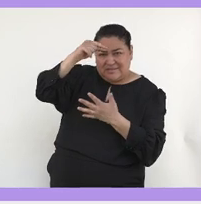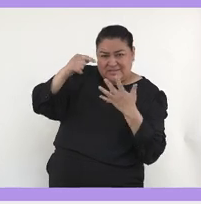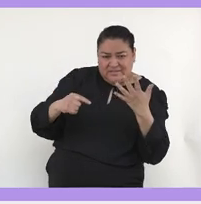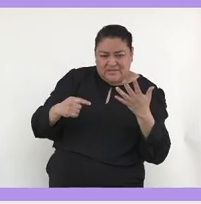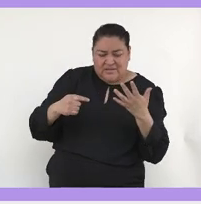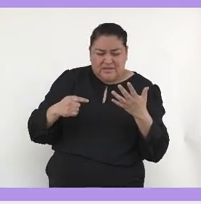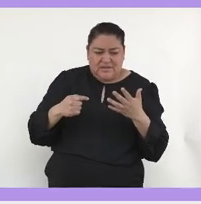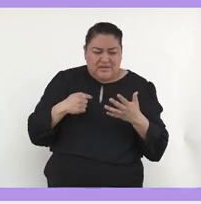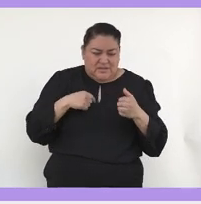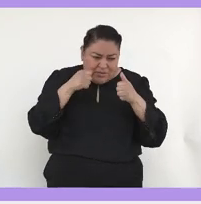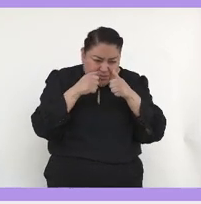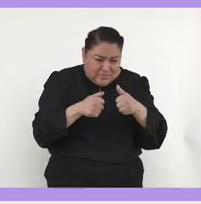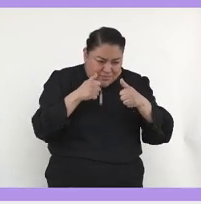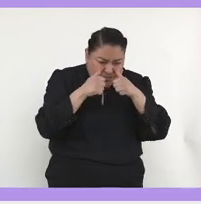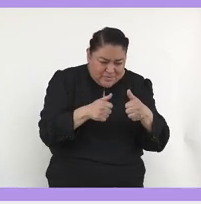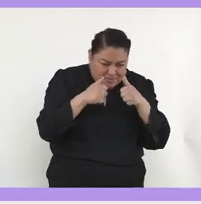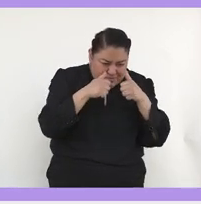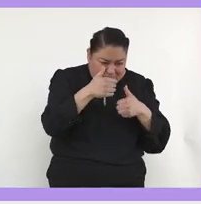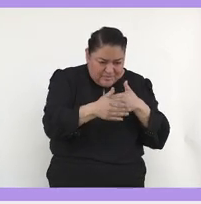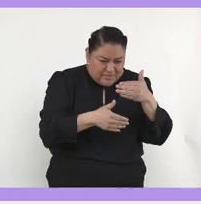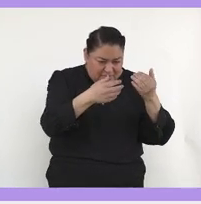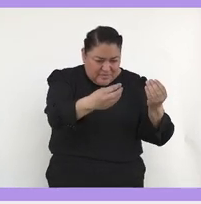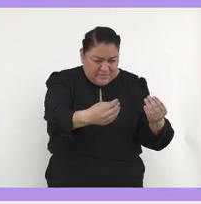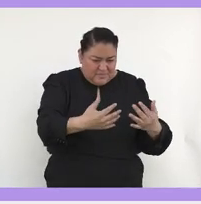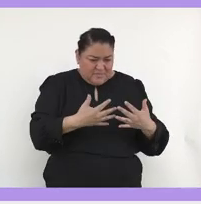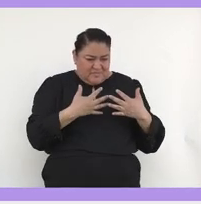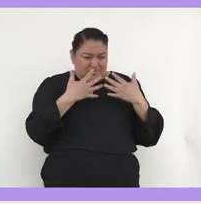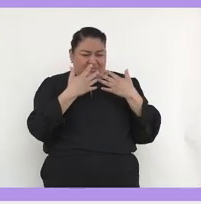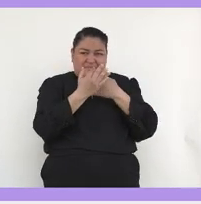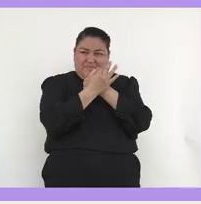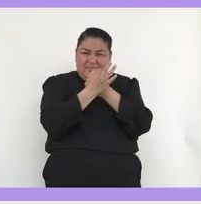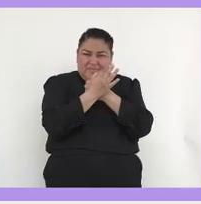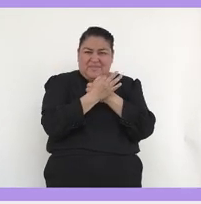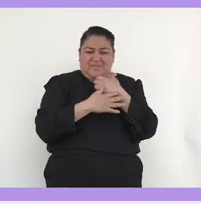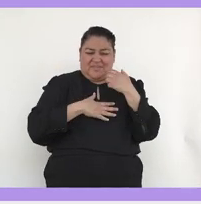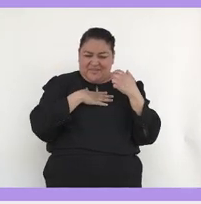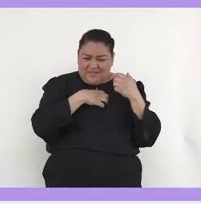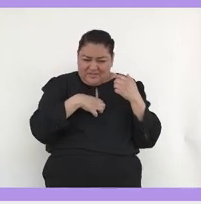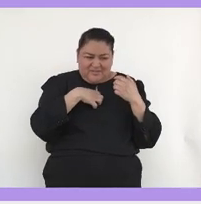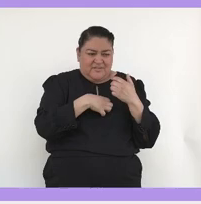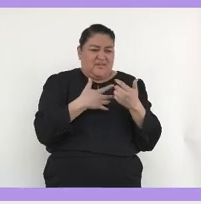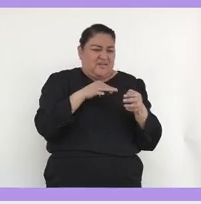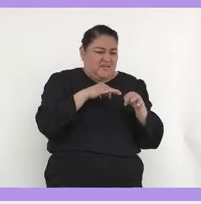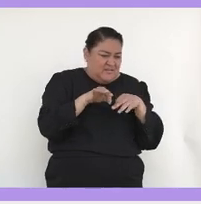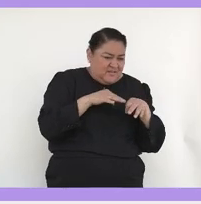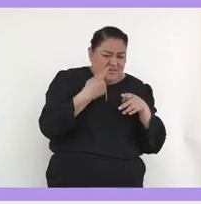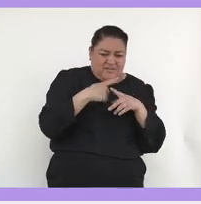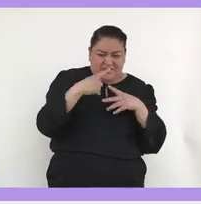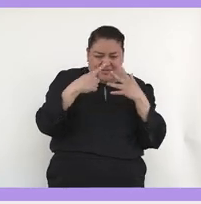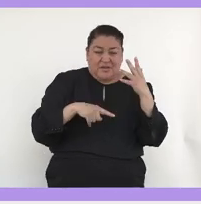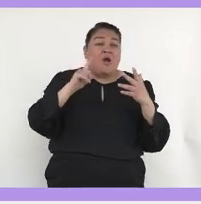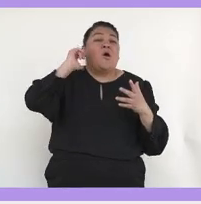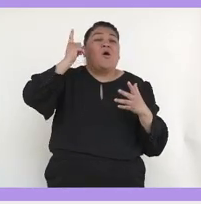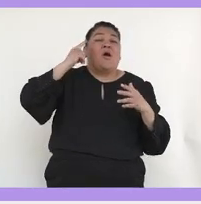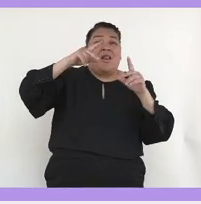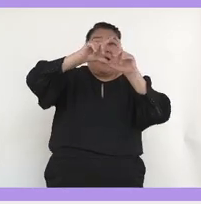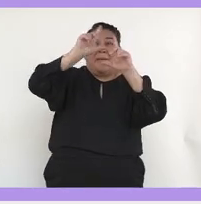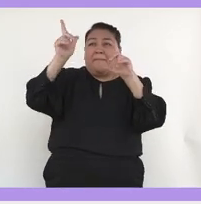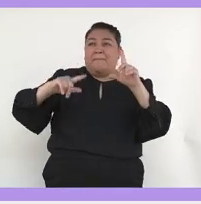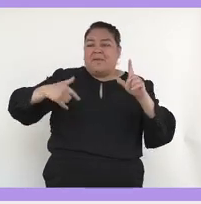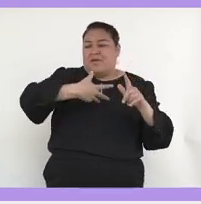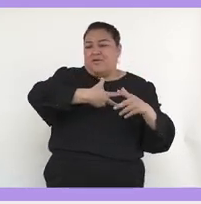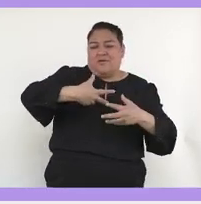esto que nos está dando Y de esa manera pues espero que se genere la alegría para todos los mexicanos y mexicanas por favor